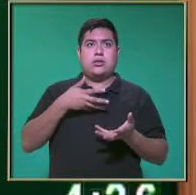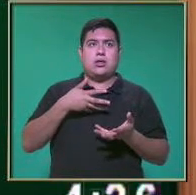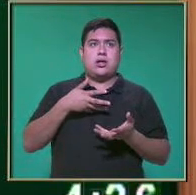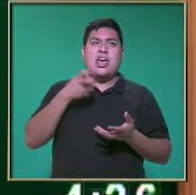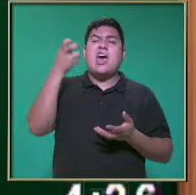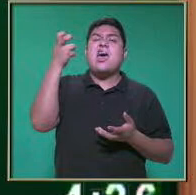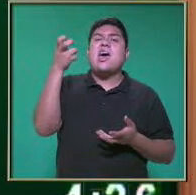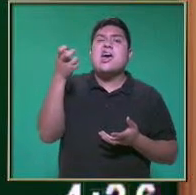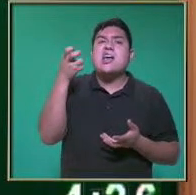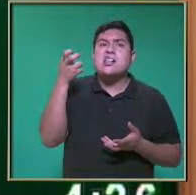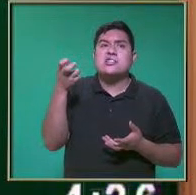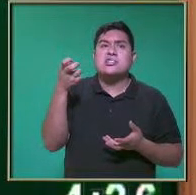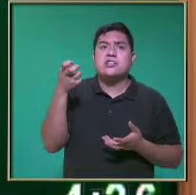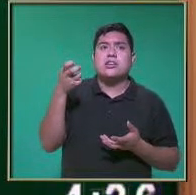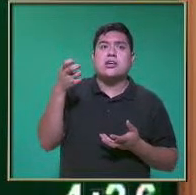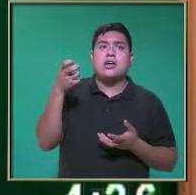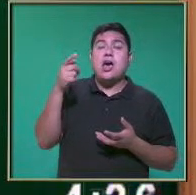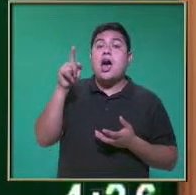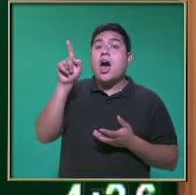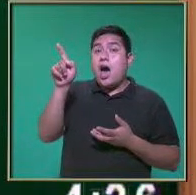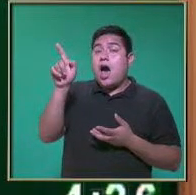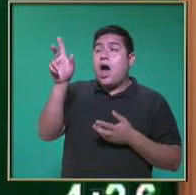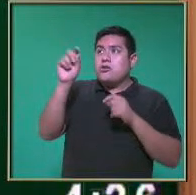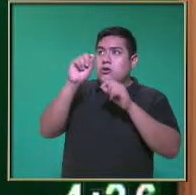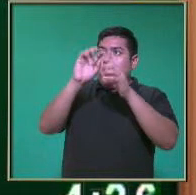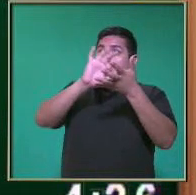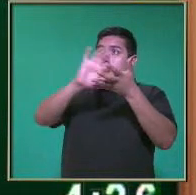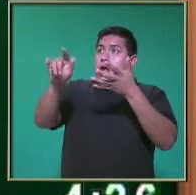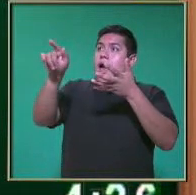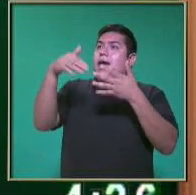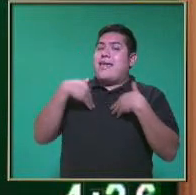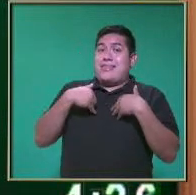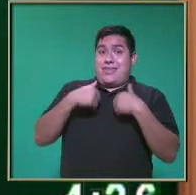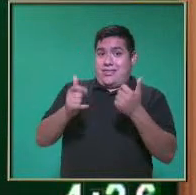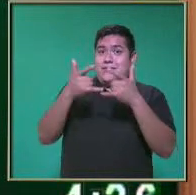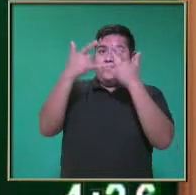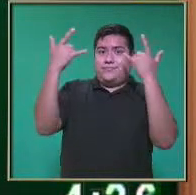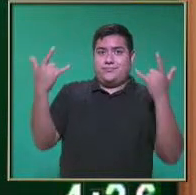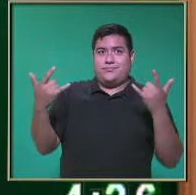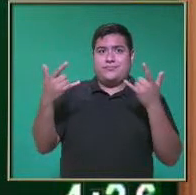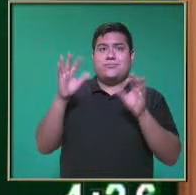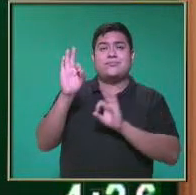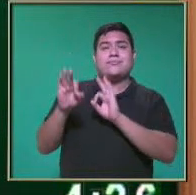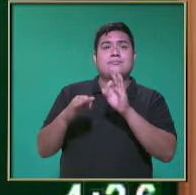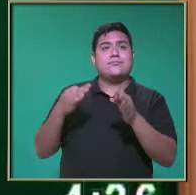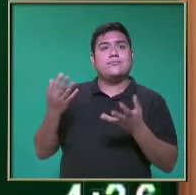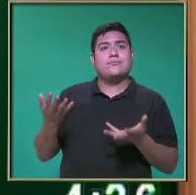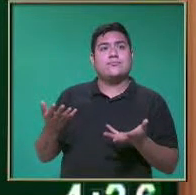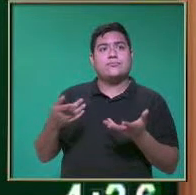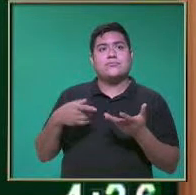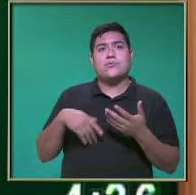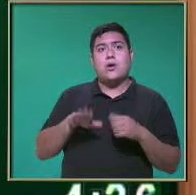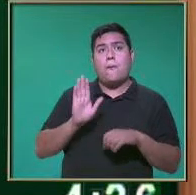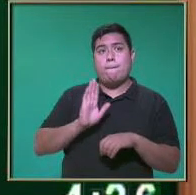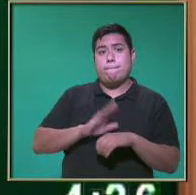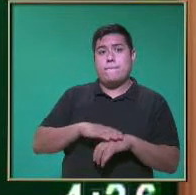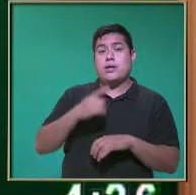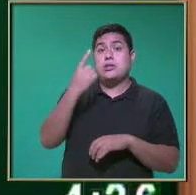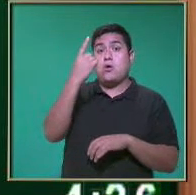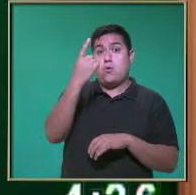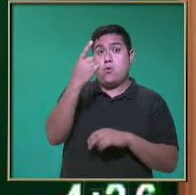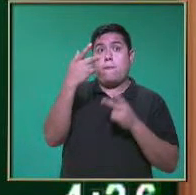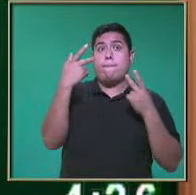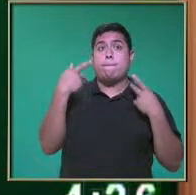título, este, nos da la idea de lo que va a tratar la historia. There can be more than one main. Puede haber más de un